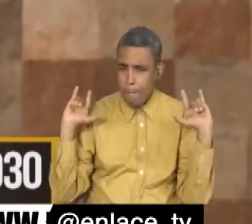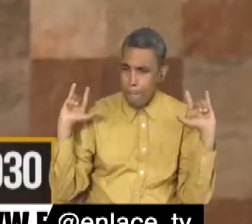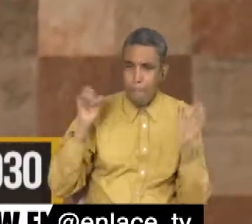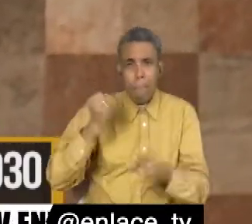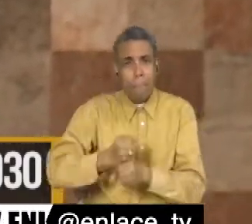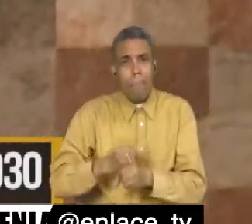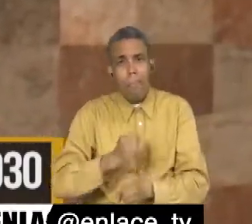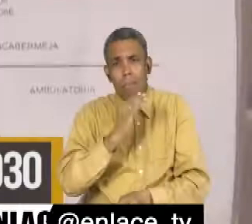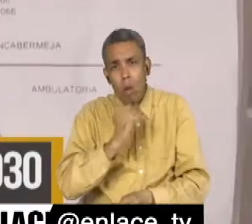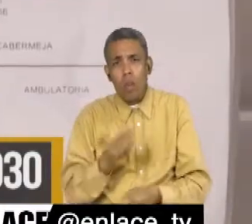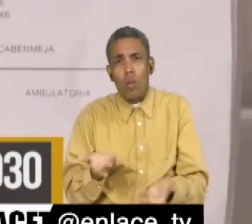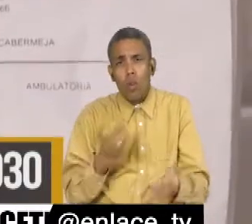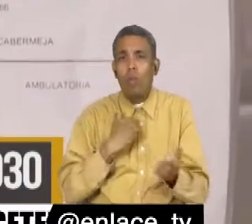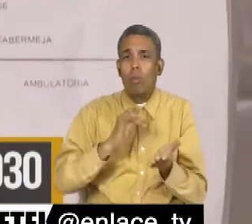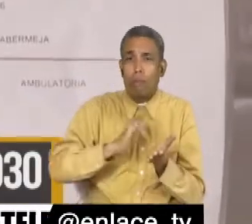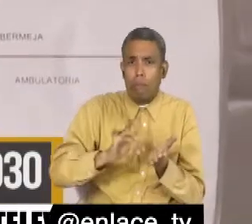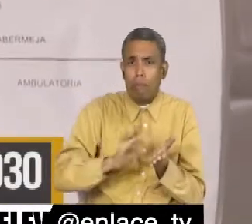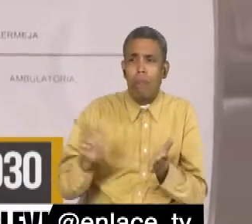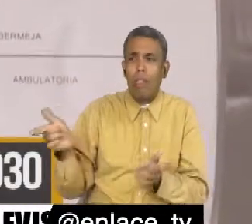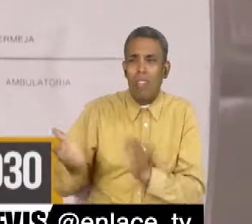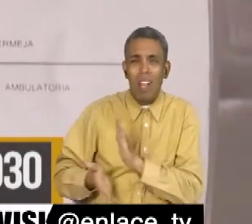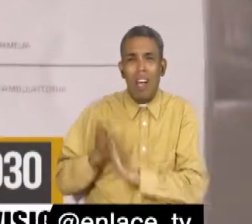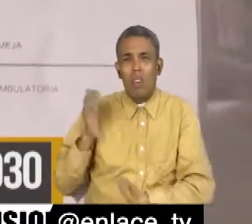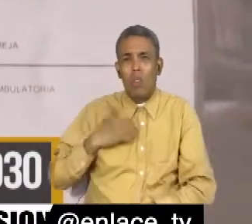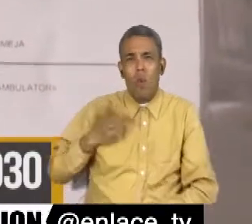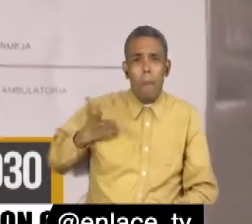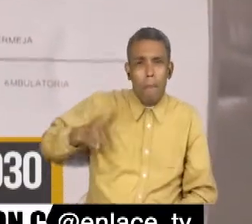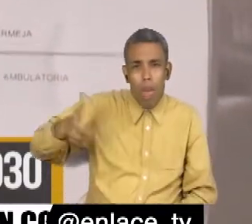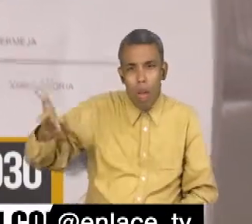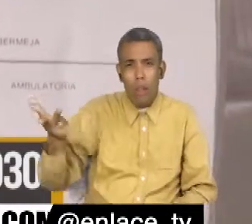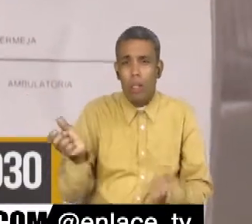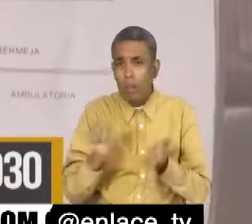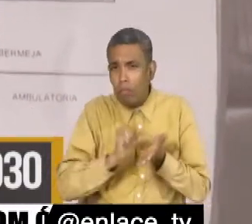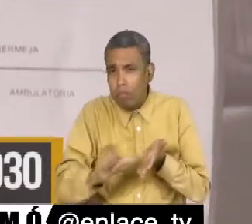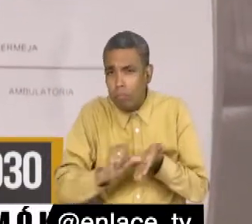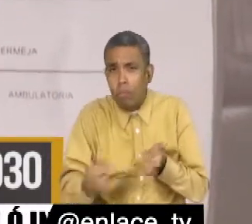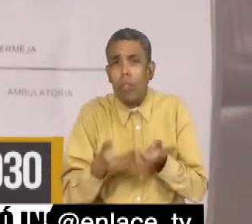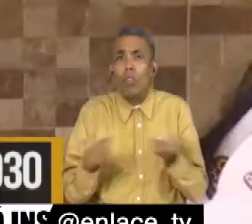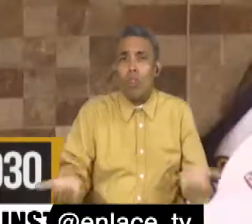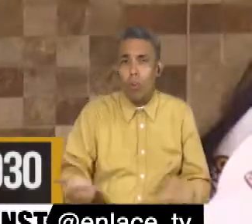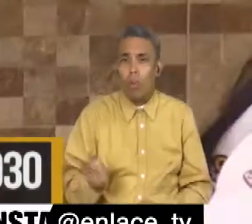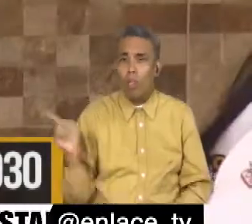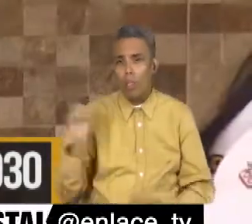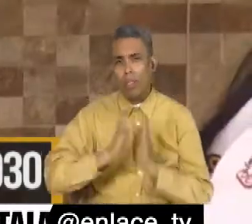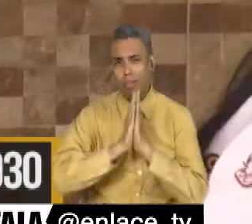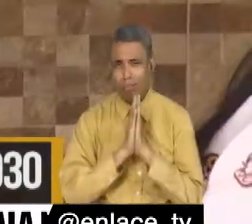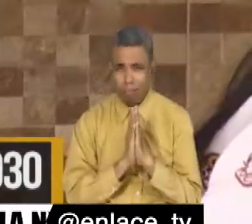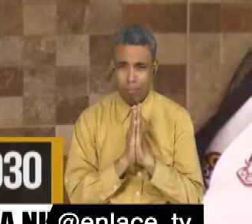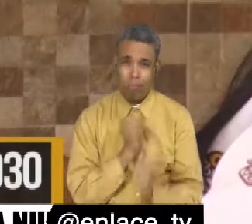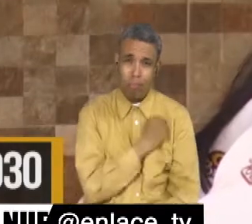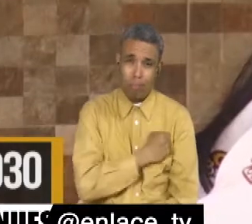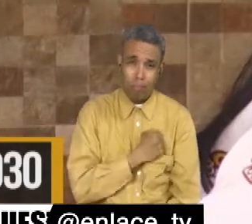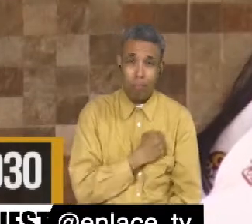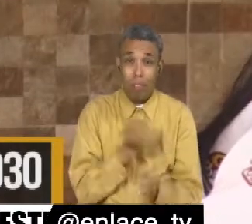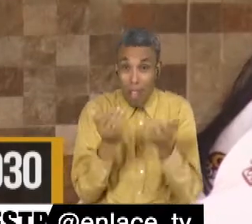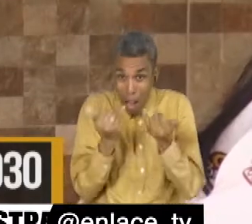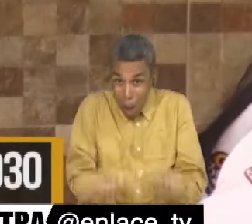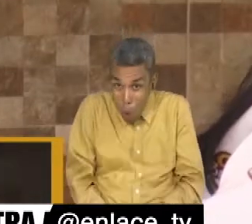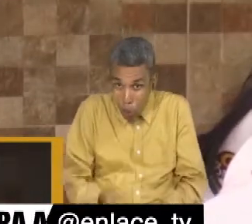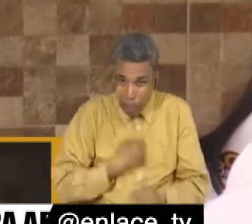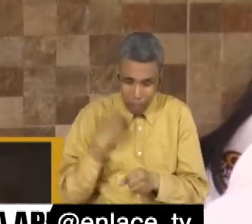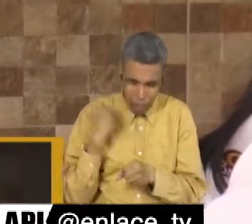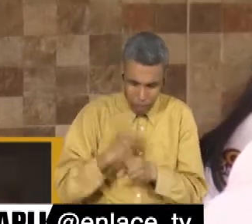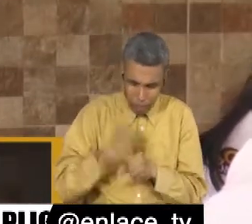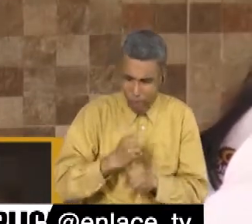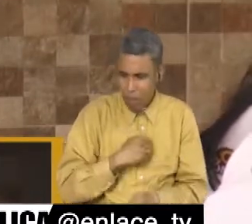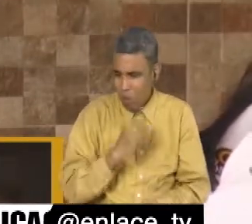permitido llevar a su hijo a un especialista, por eso hoy requiere la ayuda de todos. En este momento yo estoy sin trabajo en Barranca Bermeja, me